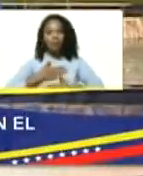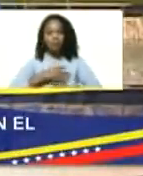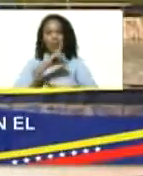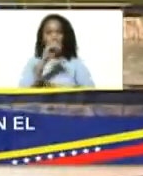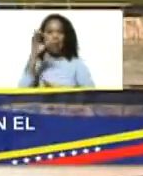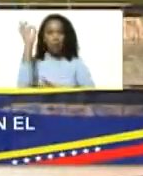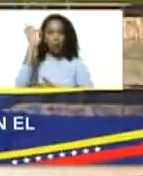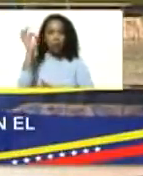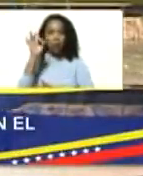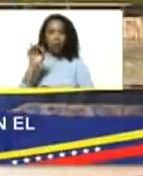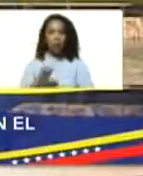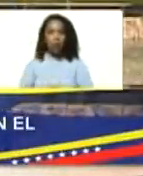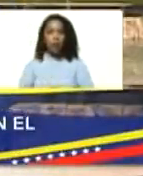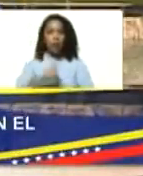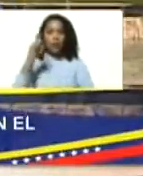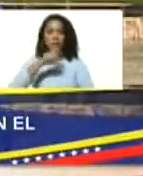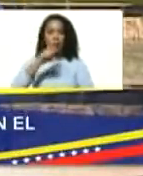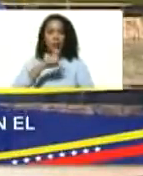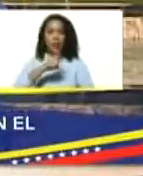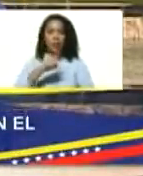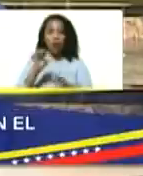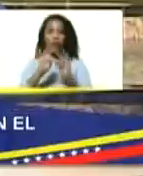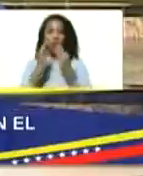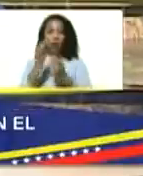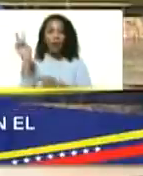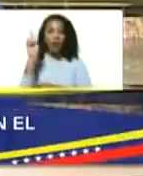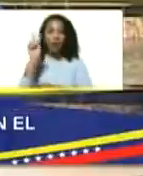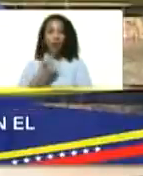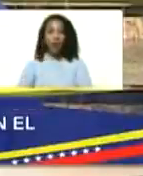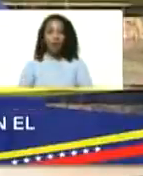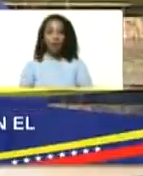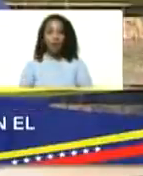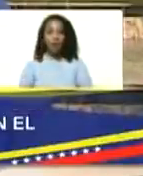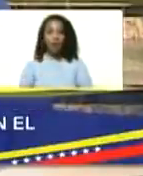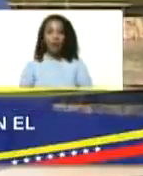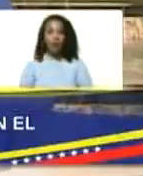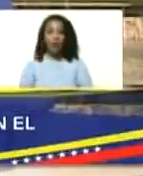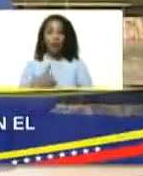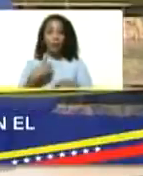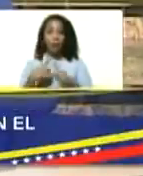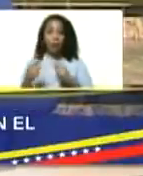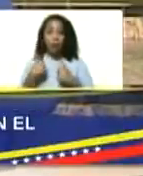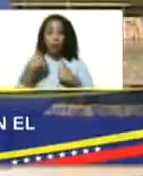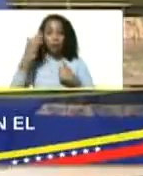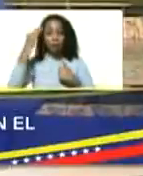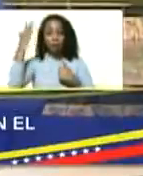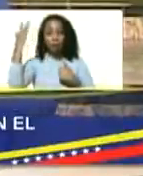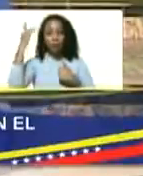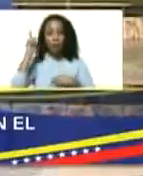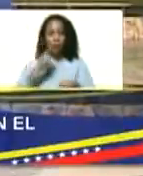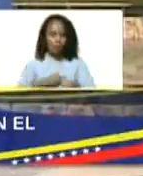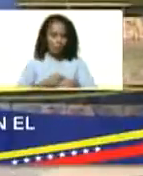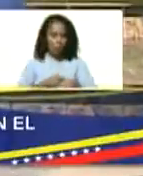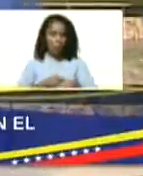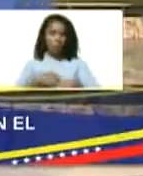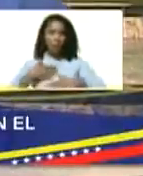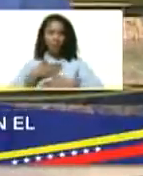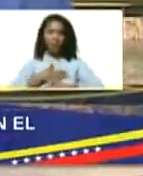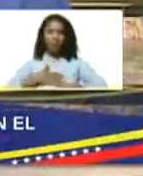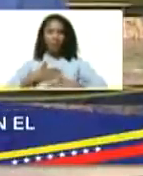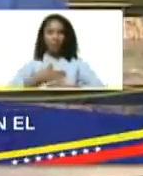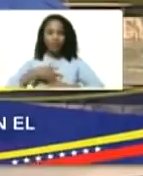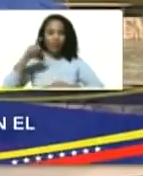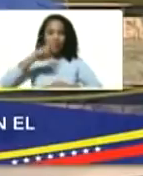ciento de las necesidades de la familia venezolana pero sueño el momento en que satisfaciendo las